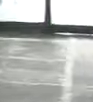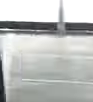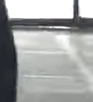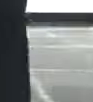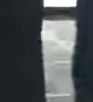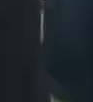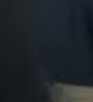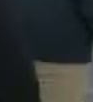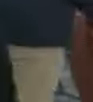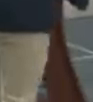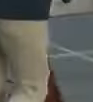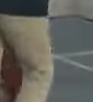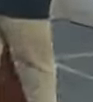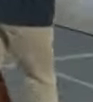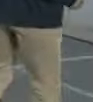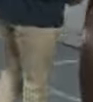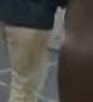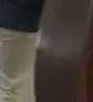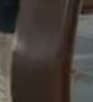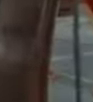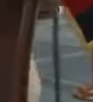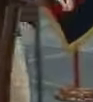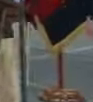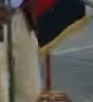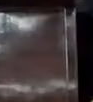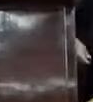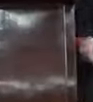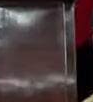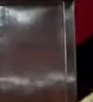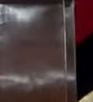Reiteramos este agradecimiento a los medios de comunicación